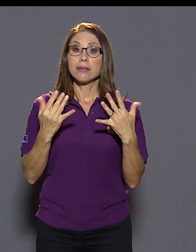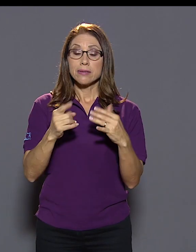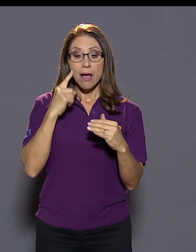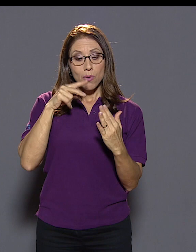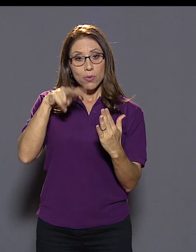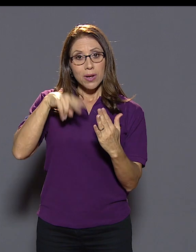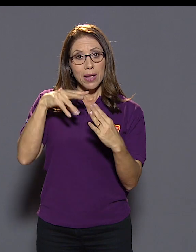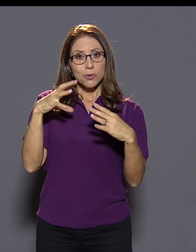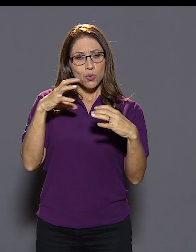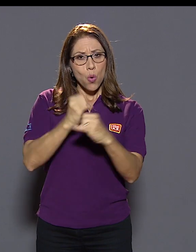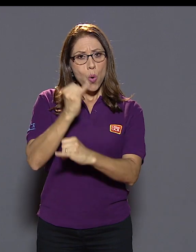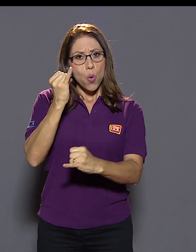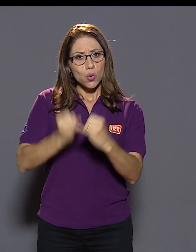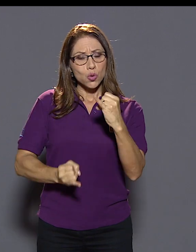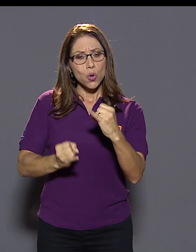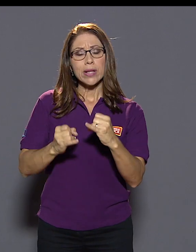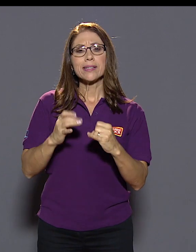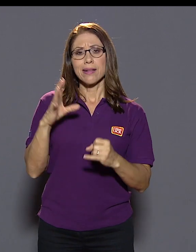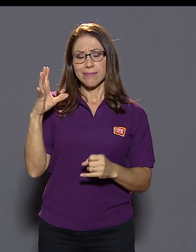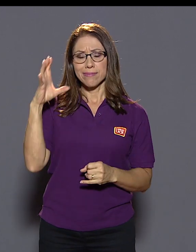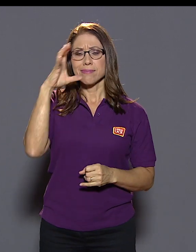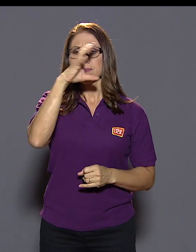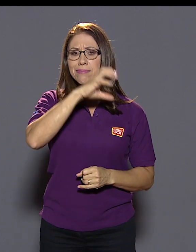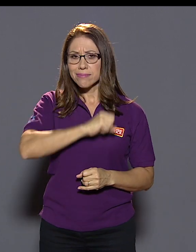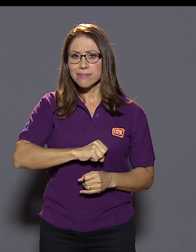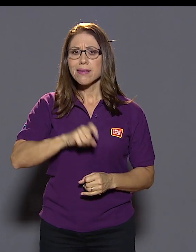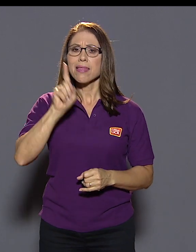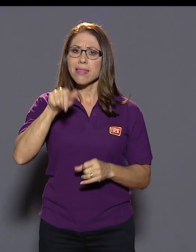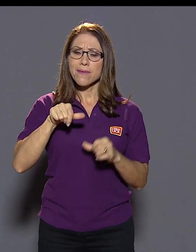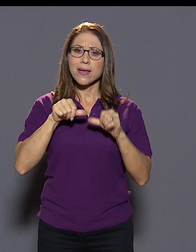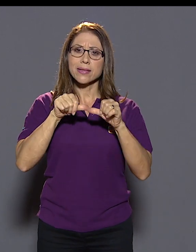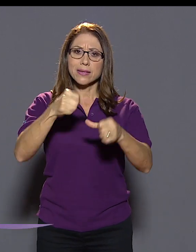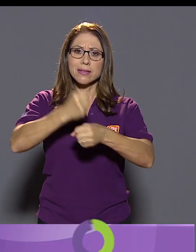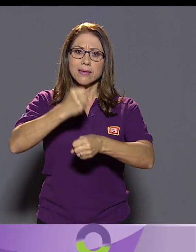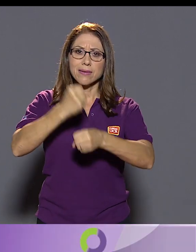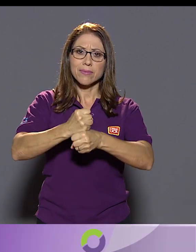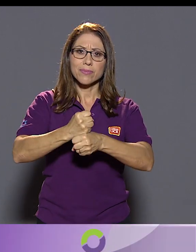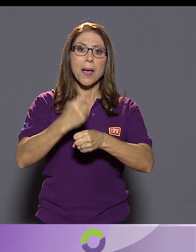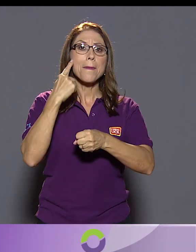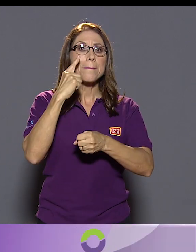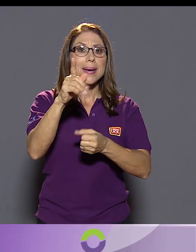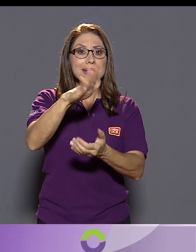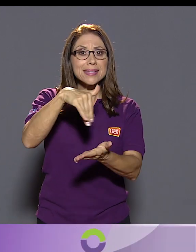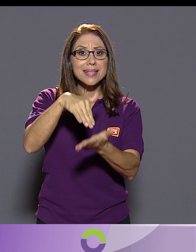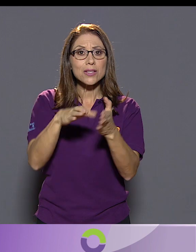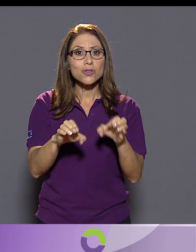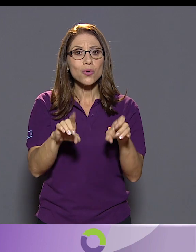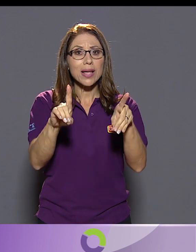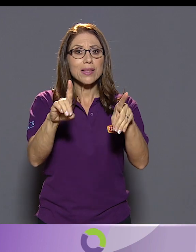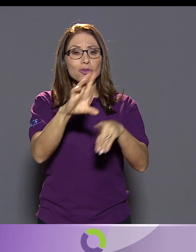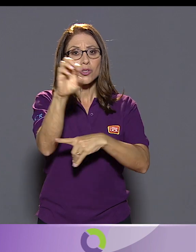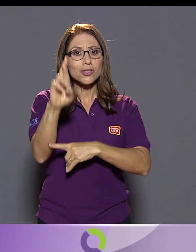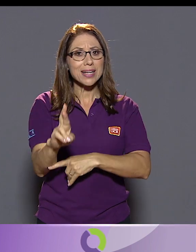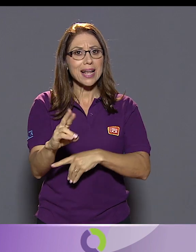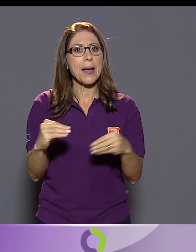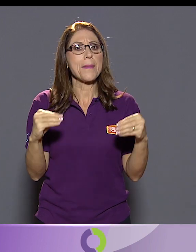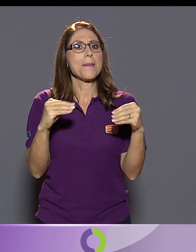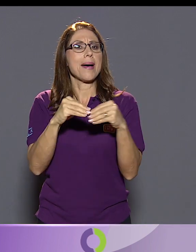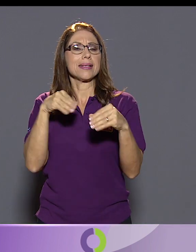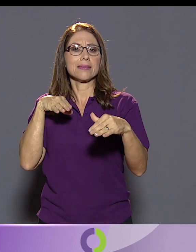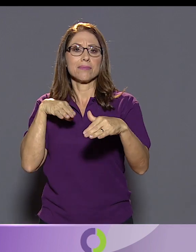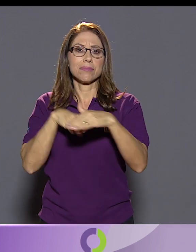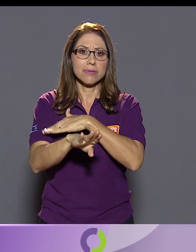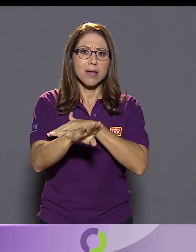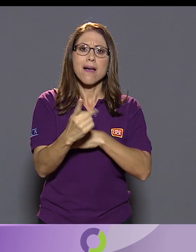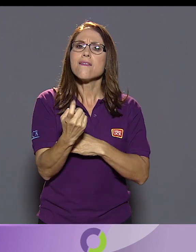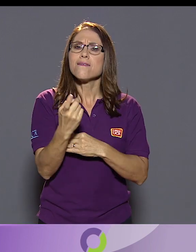nos permiten definir que sí hay que seguir trabajando para que los centros educativos en el país cada vez sean más accesibles, ¿verdad?